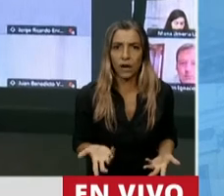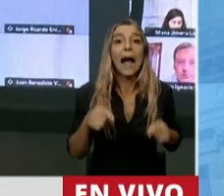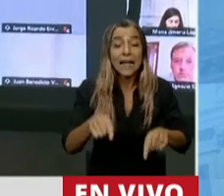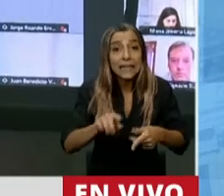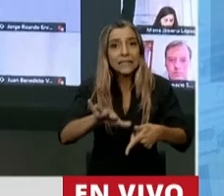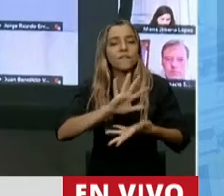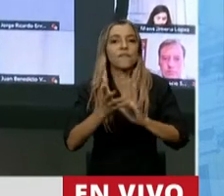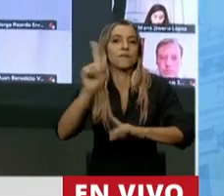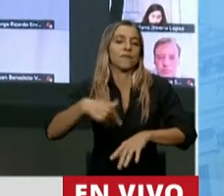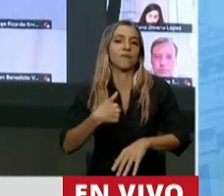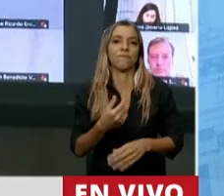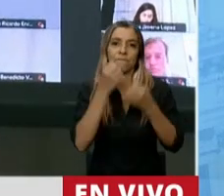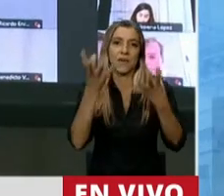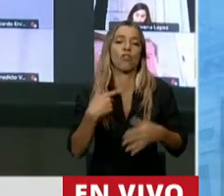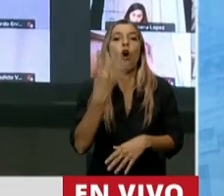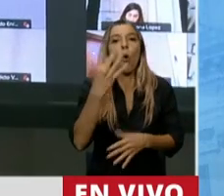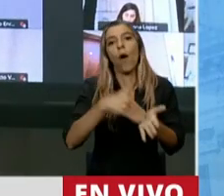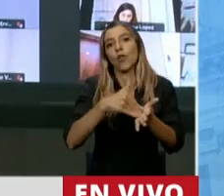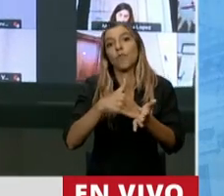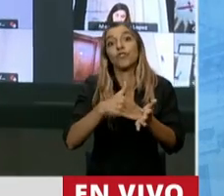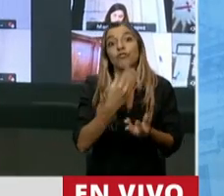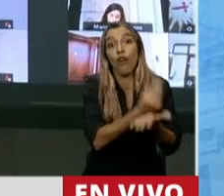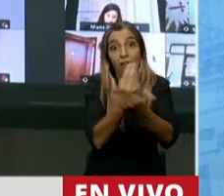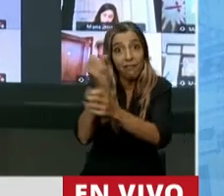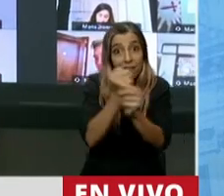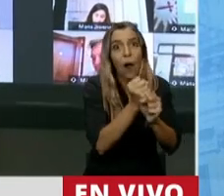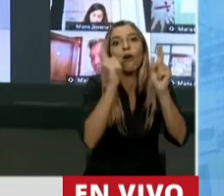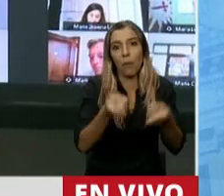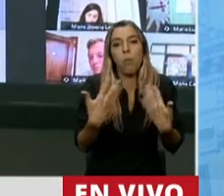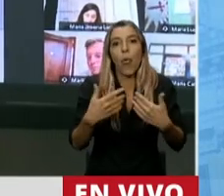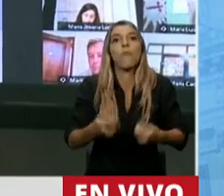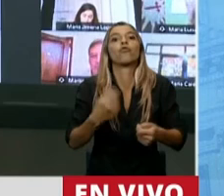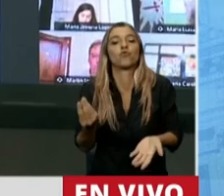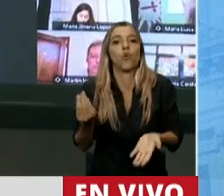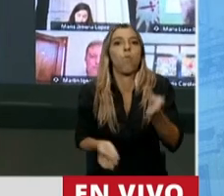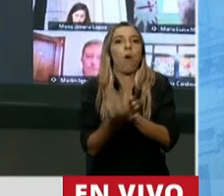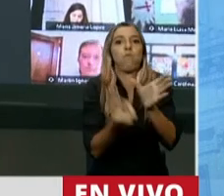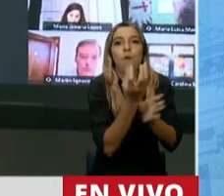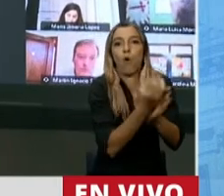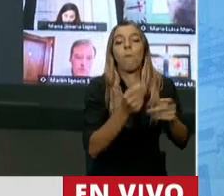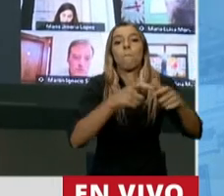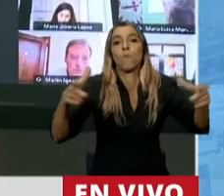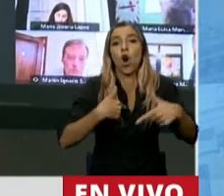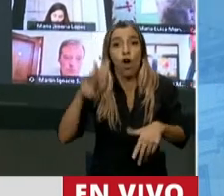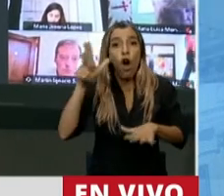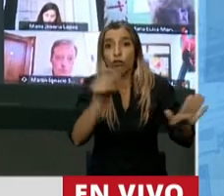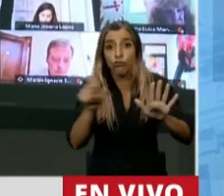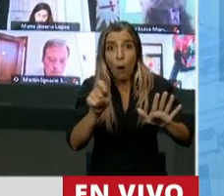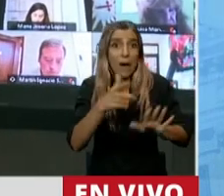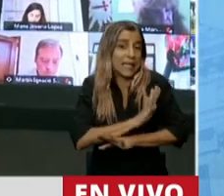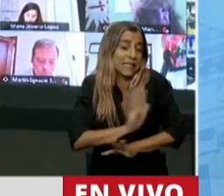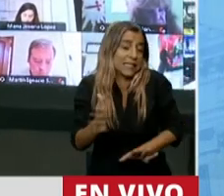vamos a poder recuperar esos 4 millones de puestos de trabajo que se han perdido en todos estos 8 meses de apagón económico. Y solo